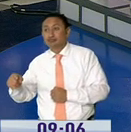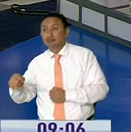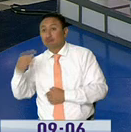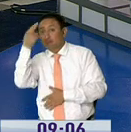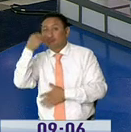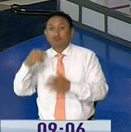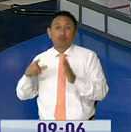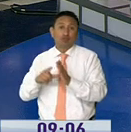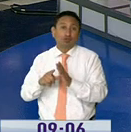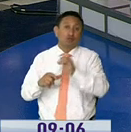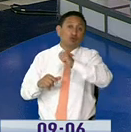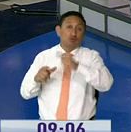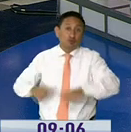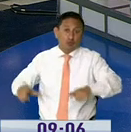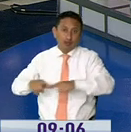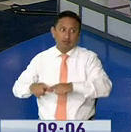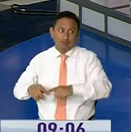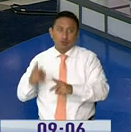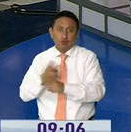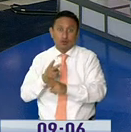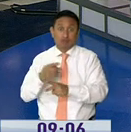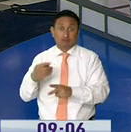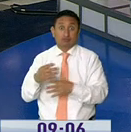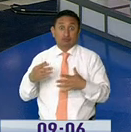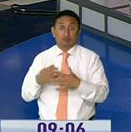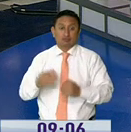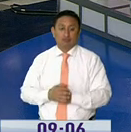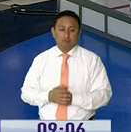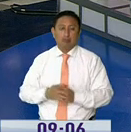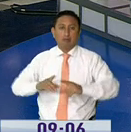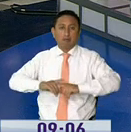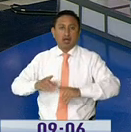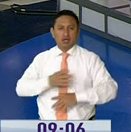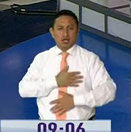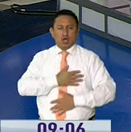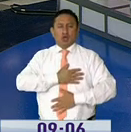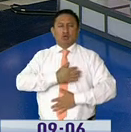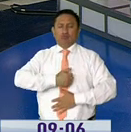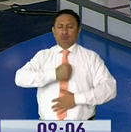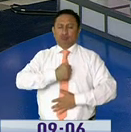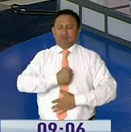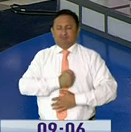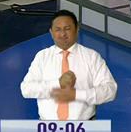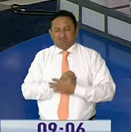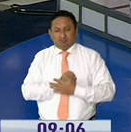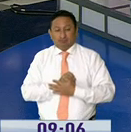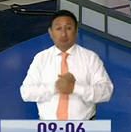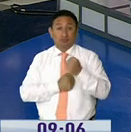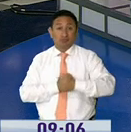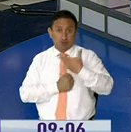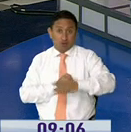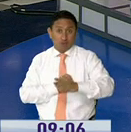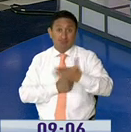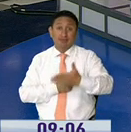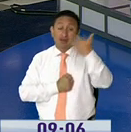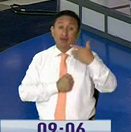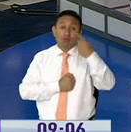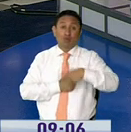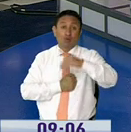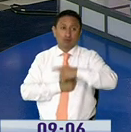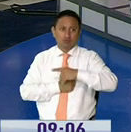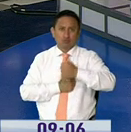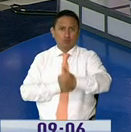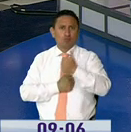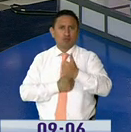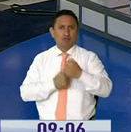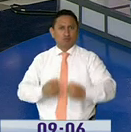un hotel, a otros lados, porque realmente da mucho temor. Pero tienen el corazón de, si alguna vez decidieron tomar esta profesión, hacerla